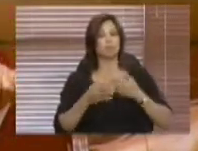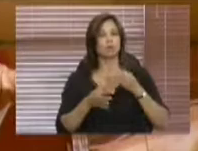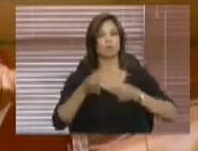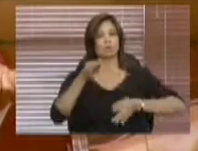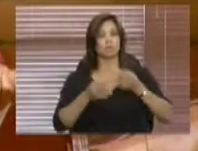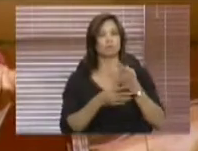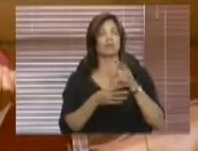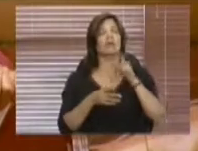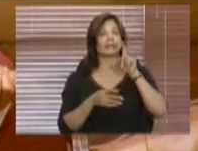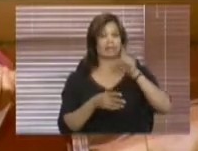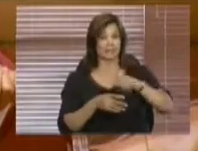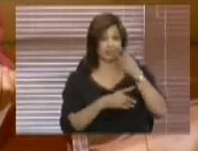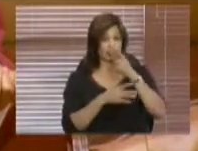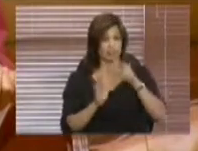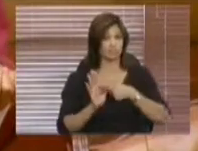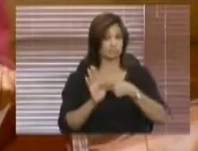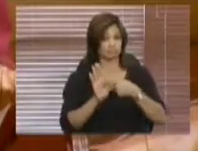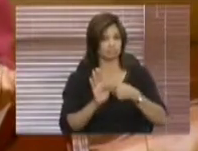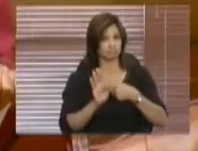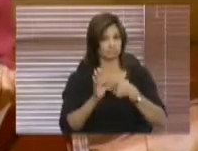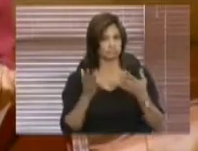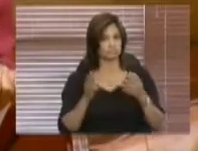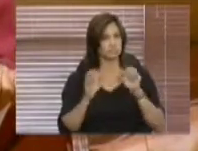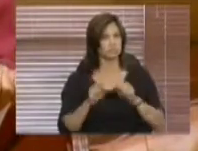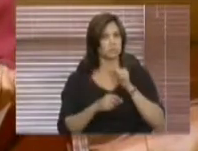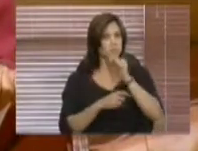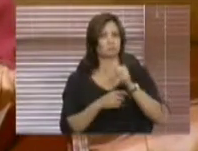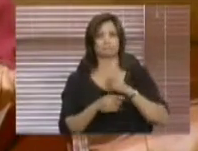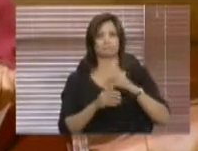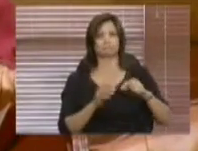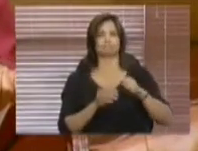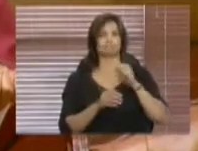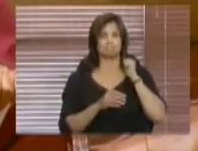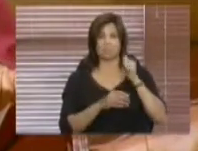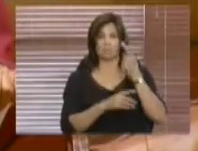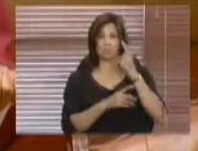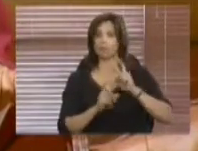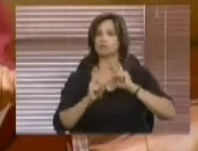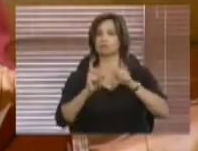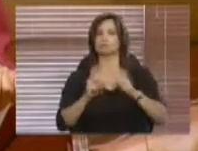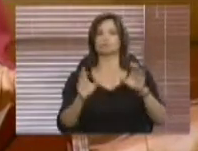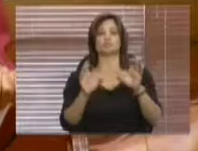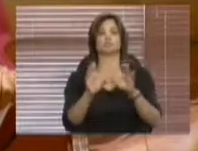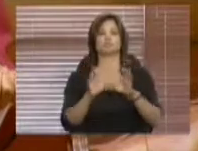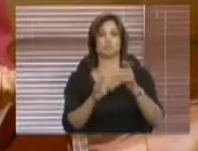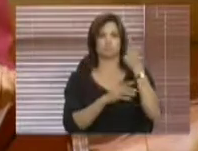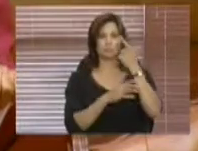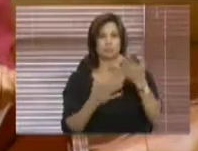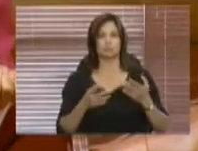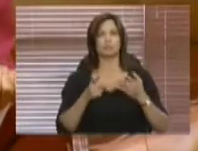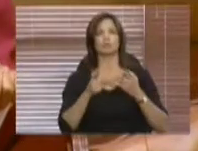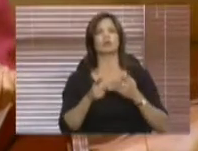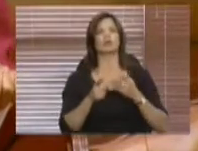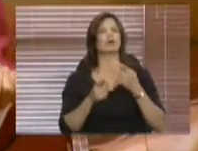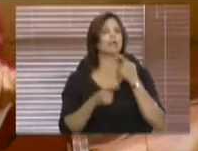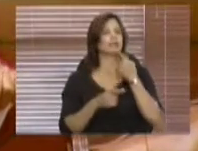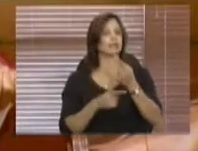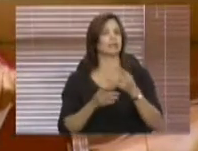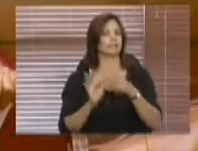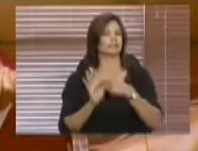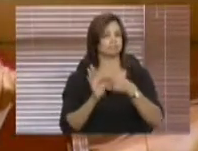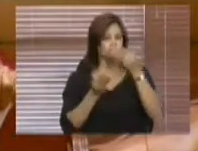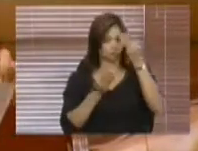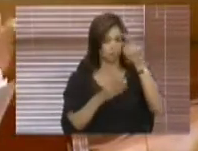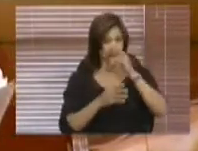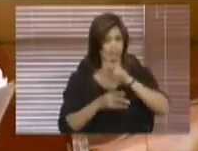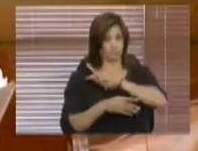a los cuales esté sometido, le puede ser negada la entrega de una certificación que indique su